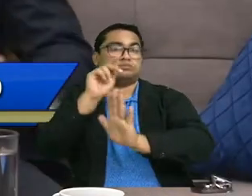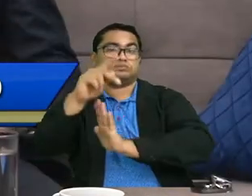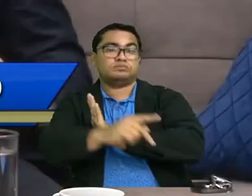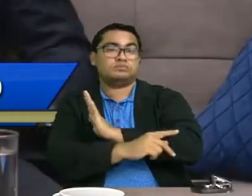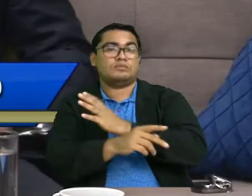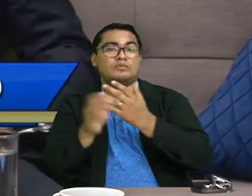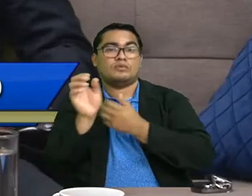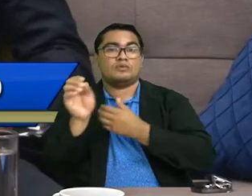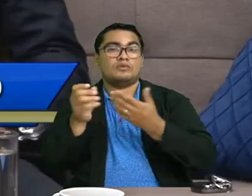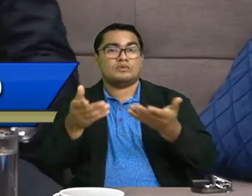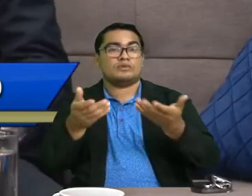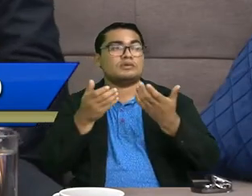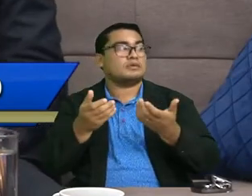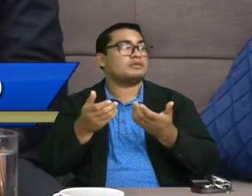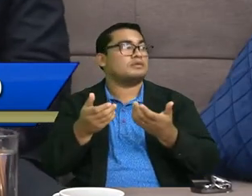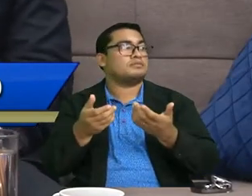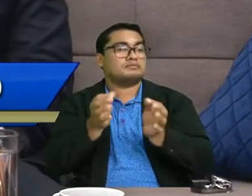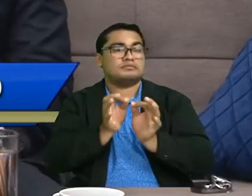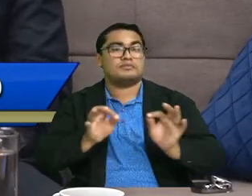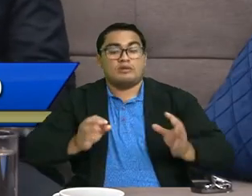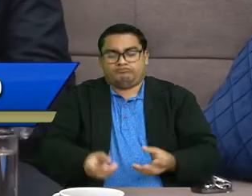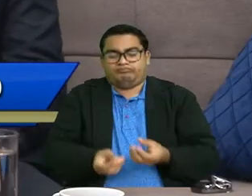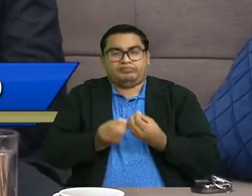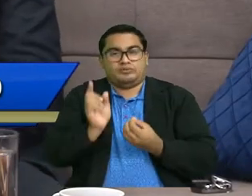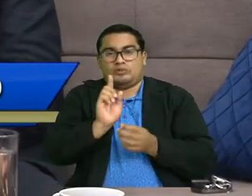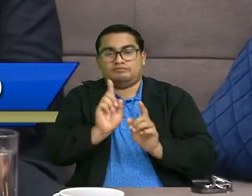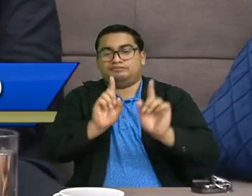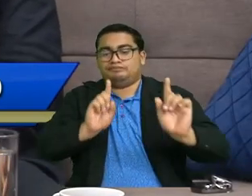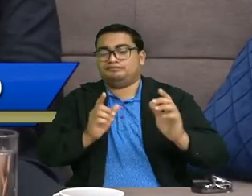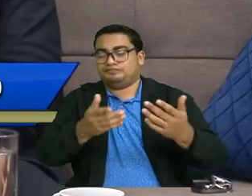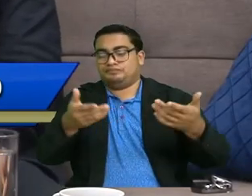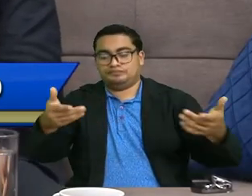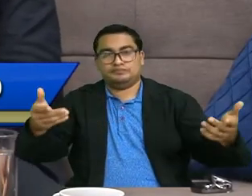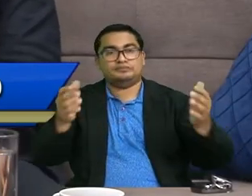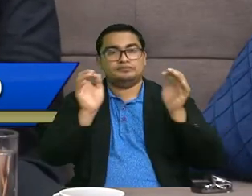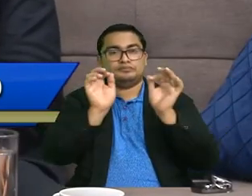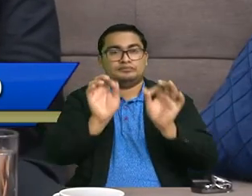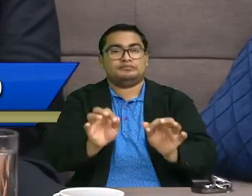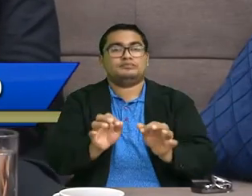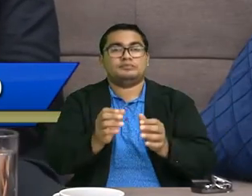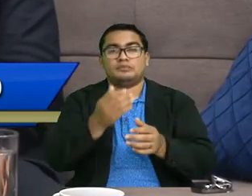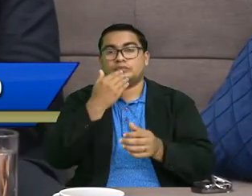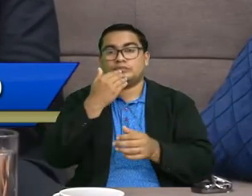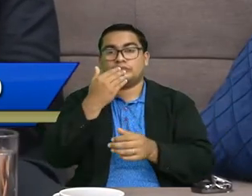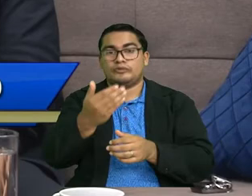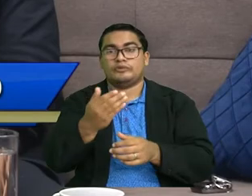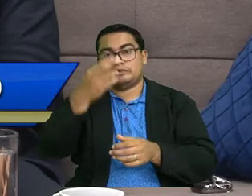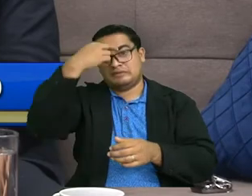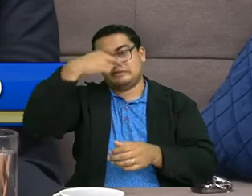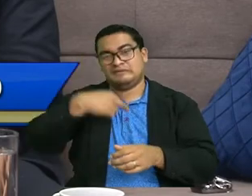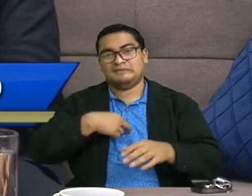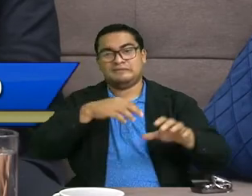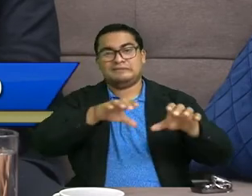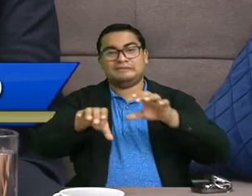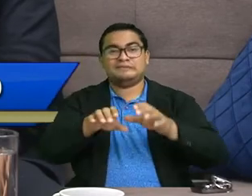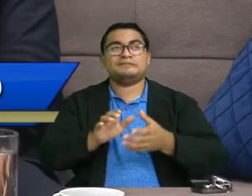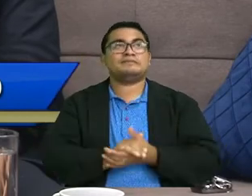todavía mantener su distanciamiento social, lo cual también nos permite poder garantizar la responsabilidad del evento.